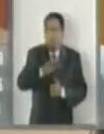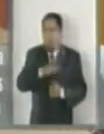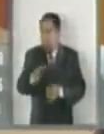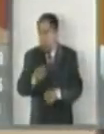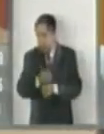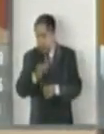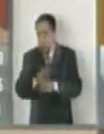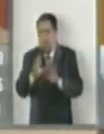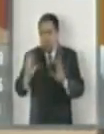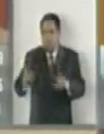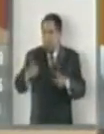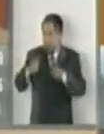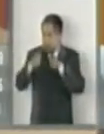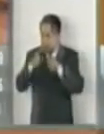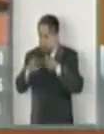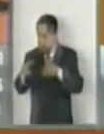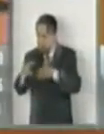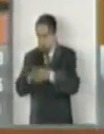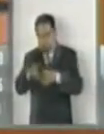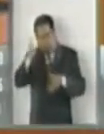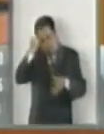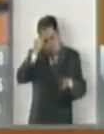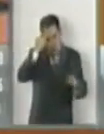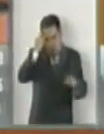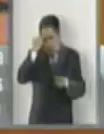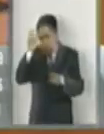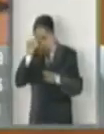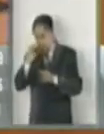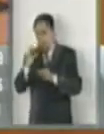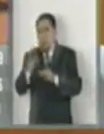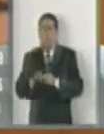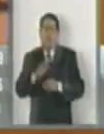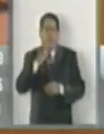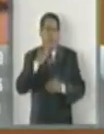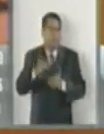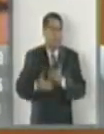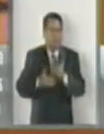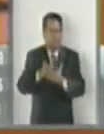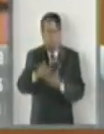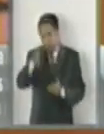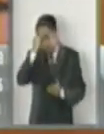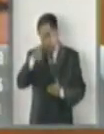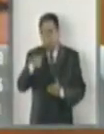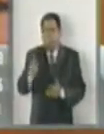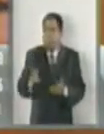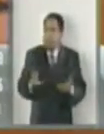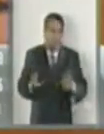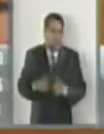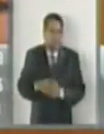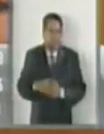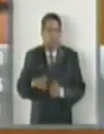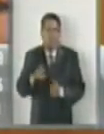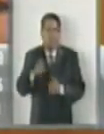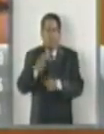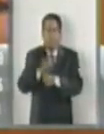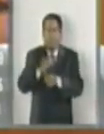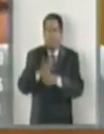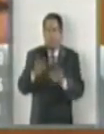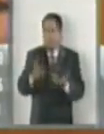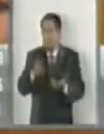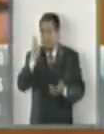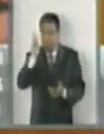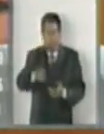alturas se hayan acercado posiciones, que sigamos avanzando en los acuerdos, pero no puedo lamentar de